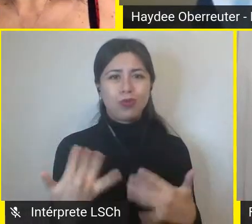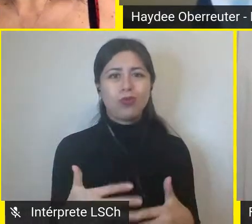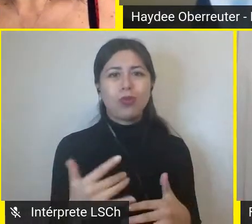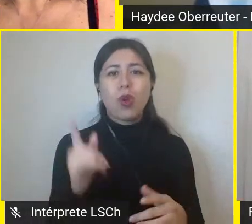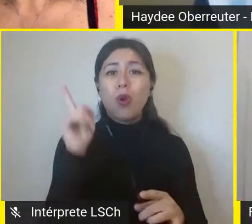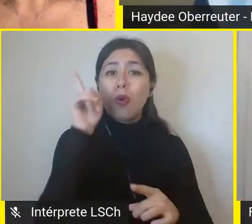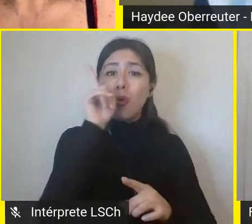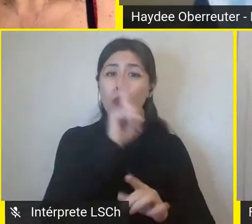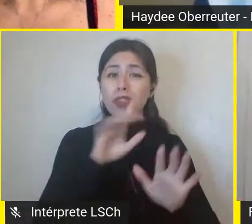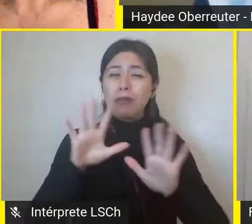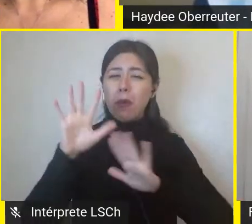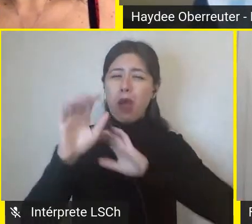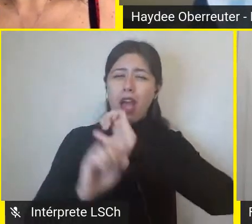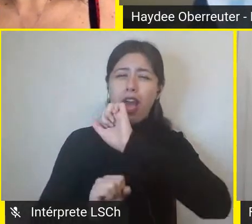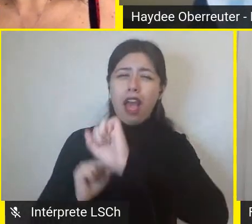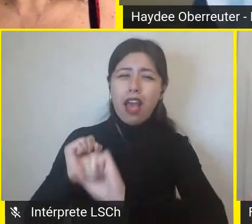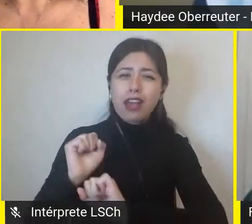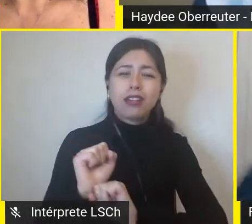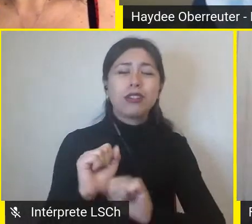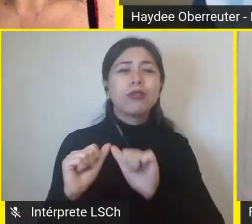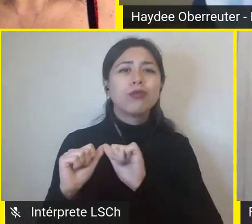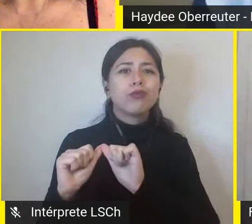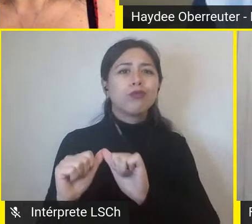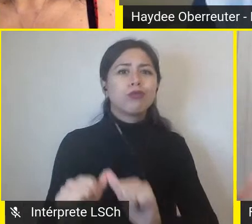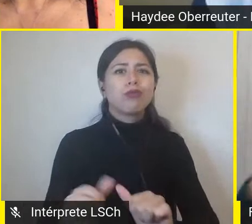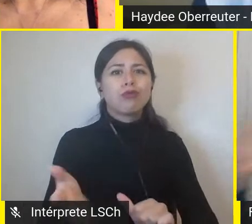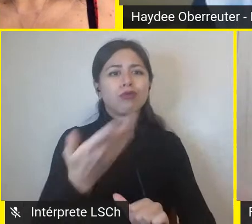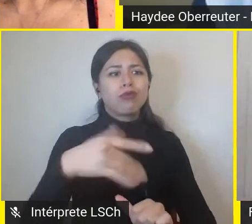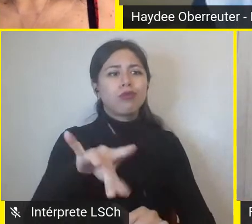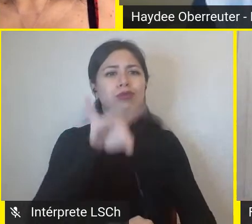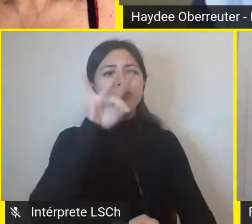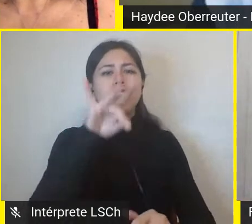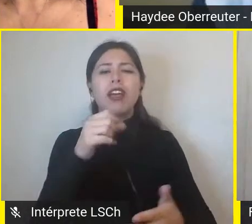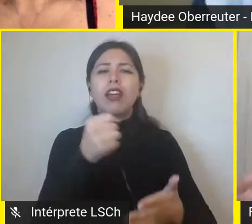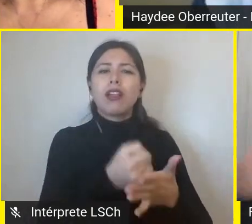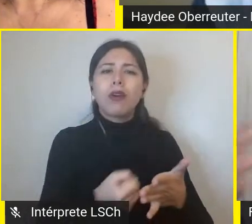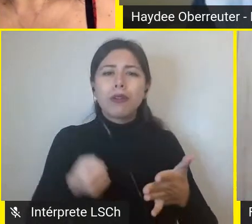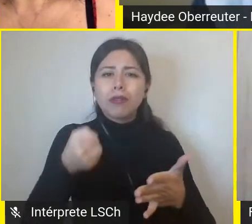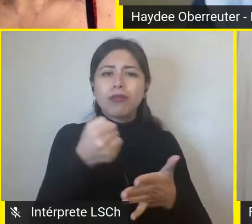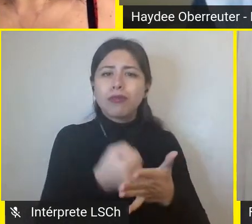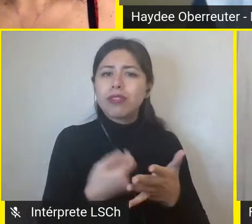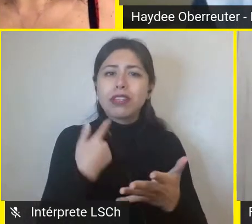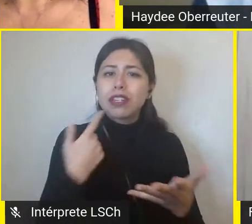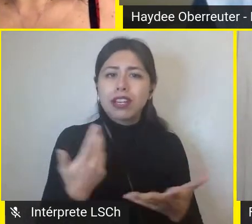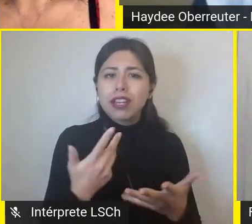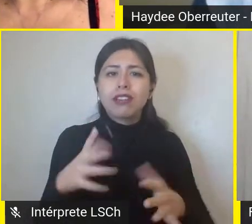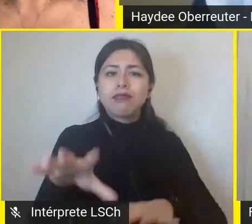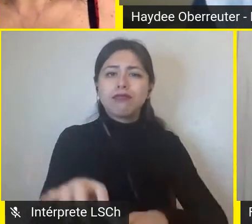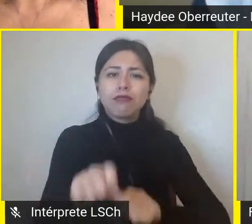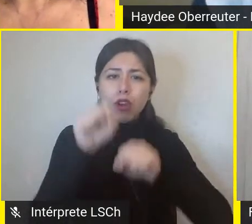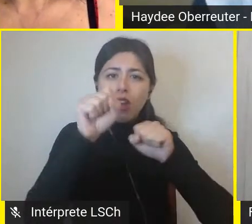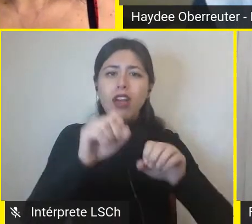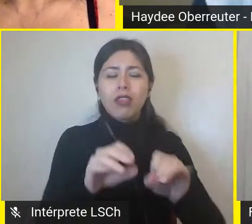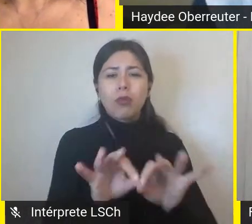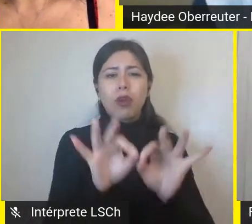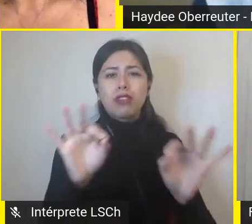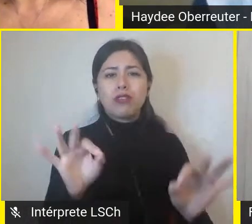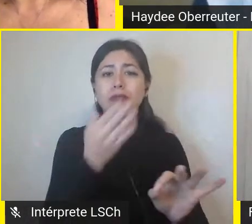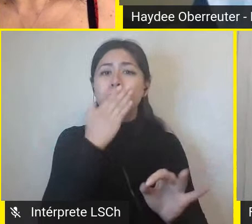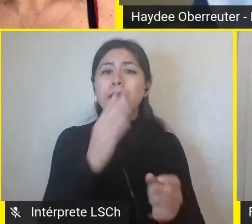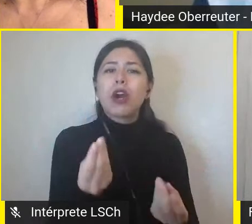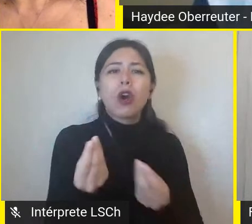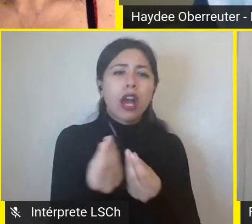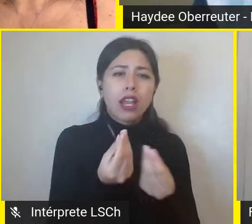Las últimas décadas, ¿cierto? Ya nos hemos dado cuenta cómo se ha luchado por recuperar la educación, que tenga mejor calidad, ¿cierto? Que el acceso a ella